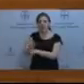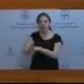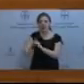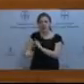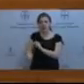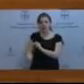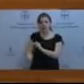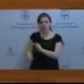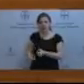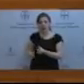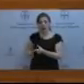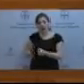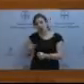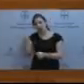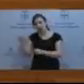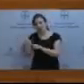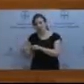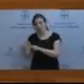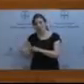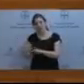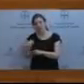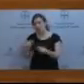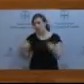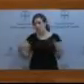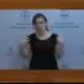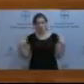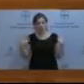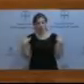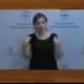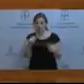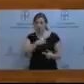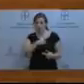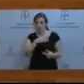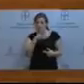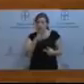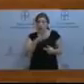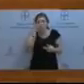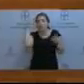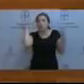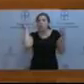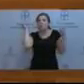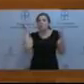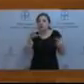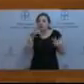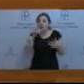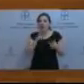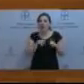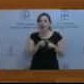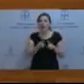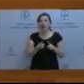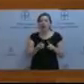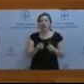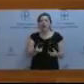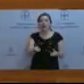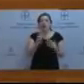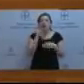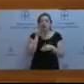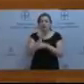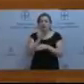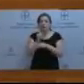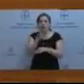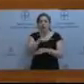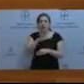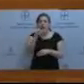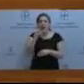me alegró, y agradezco que así haya sido, que por fin empecemos a tener noticias sobre la construcción de un instituto en la Fresneda, en la